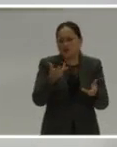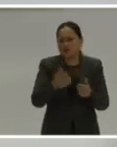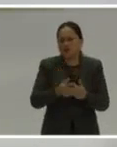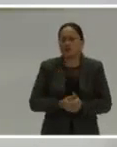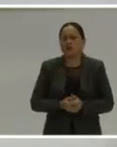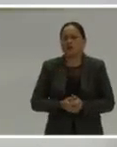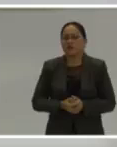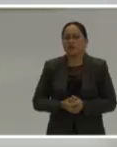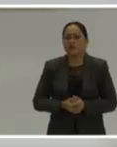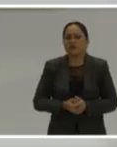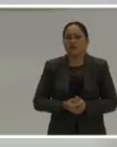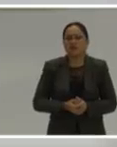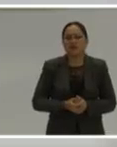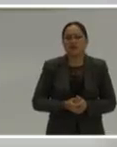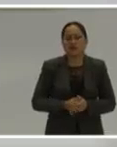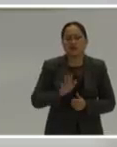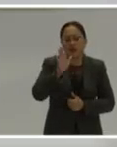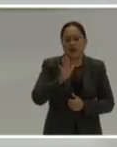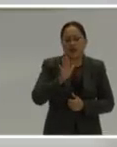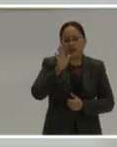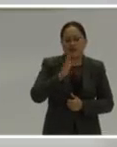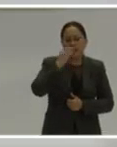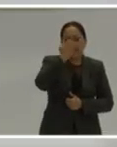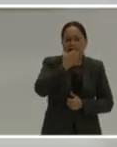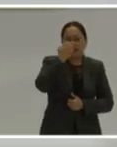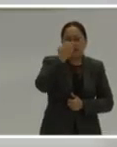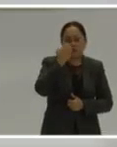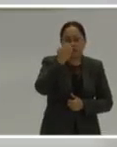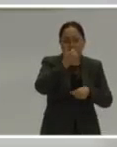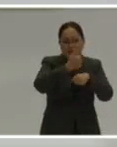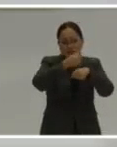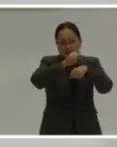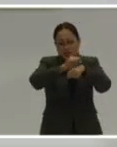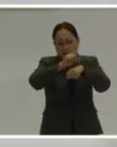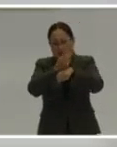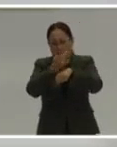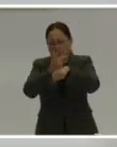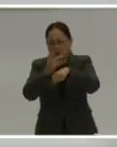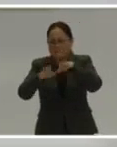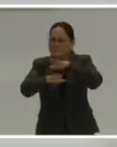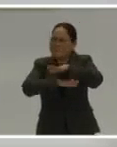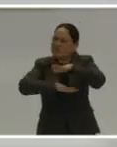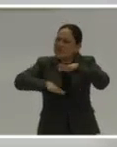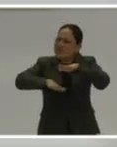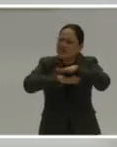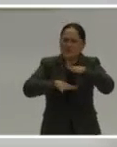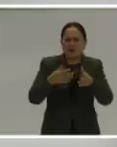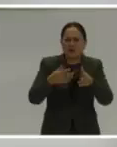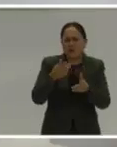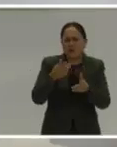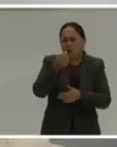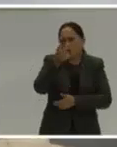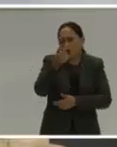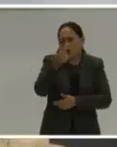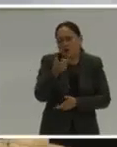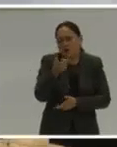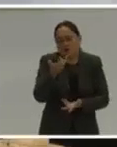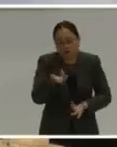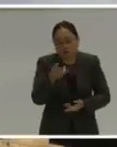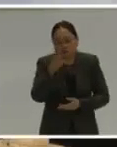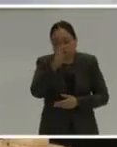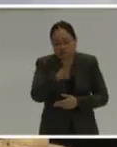se llama?, de educación, instrucción, el grado de escolarización de secundaria,